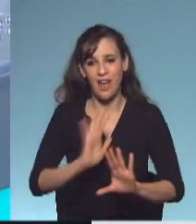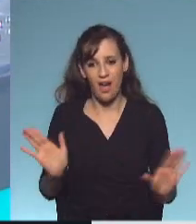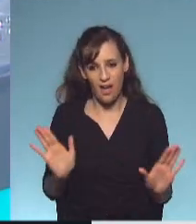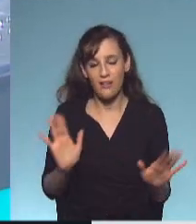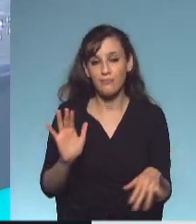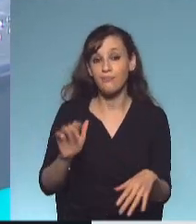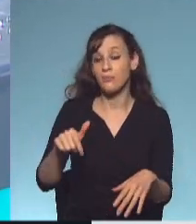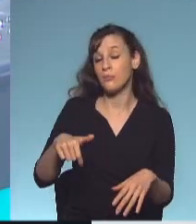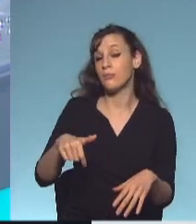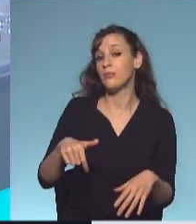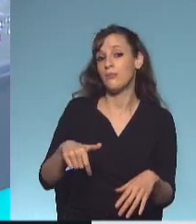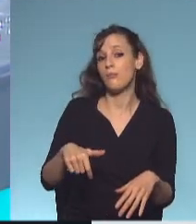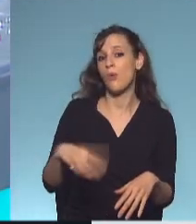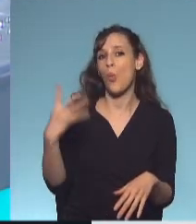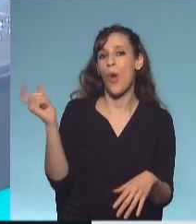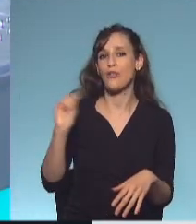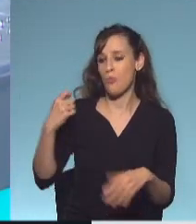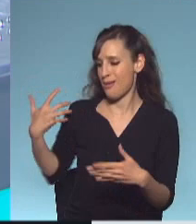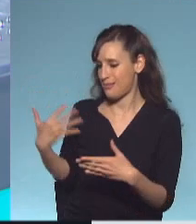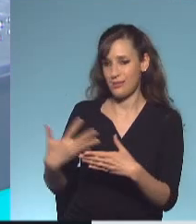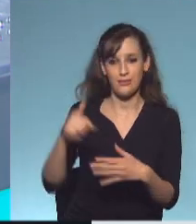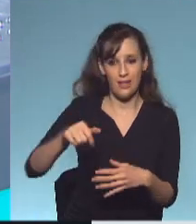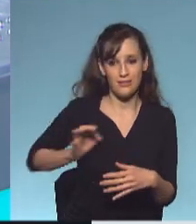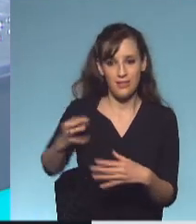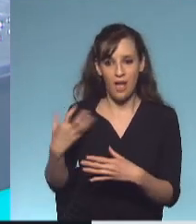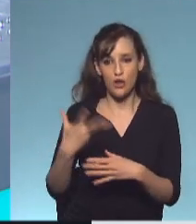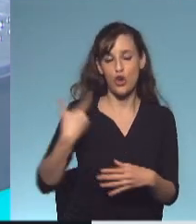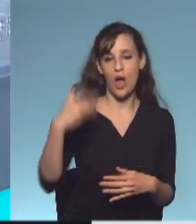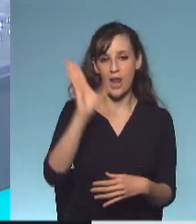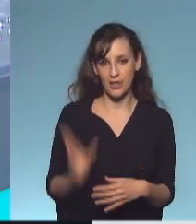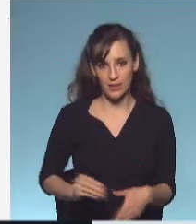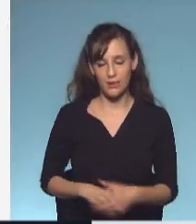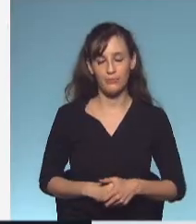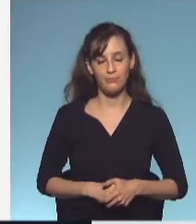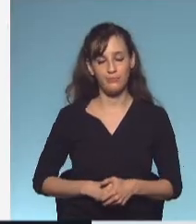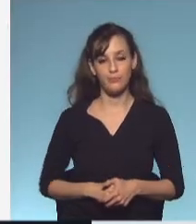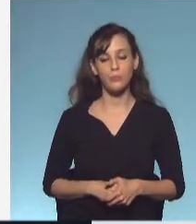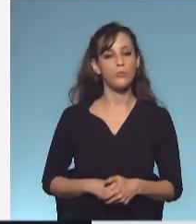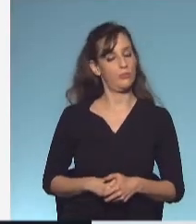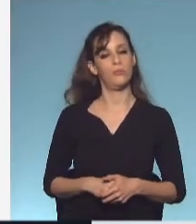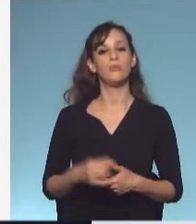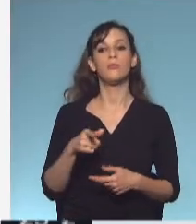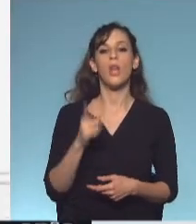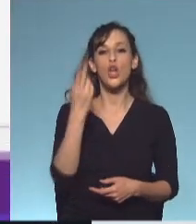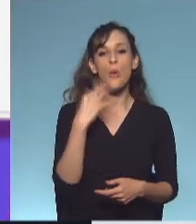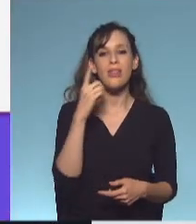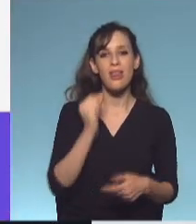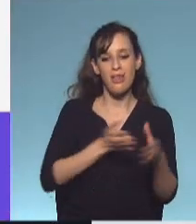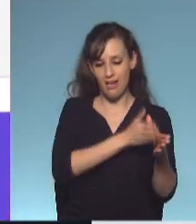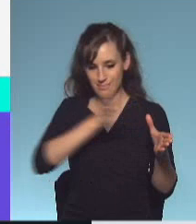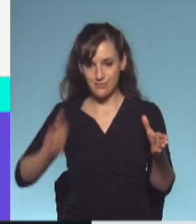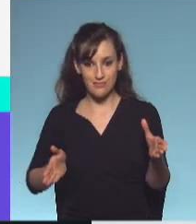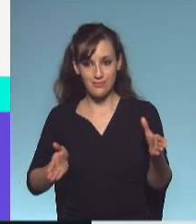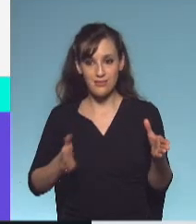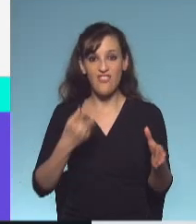en estos primeros 4 meses del año en la república argentina en estos 90 días de lo que va del